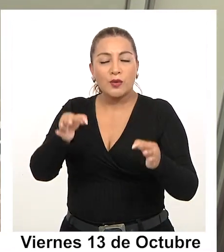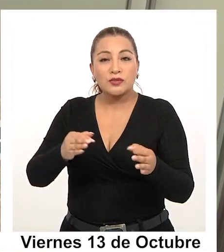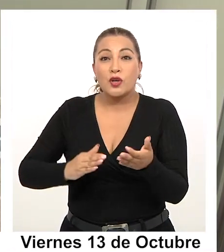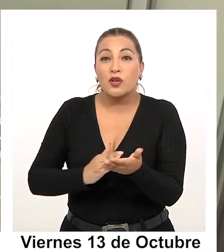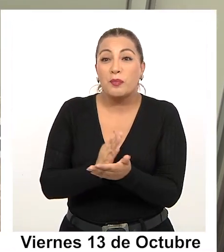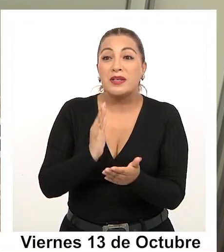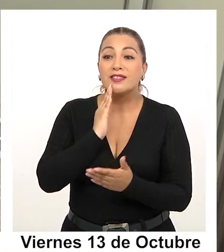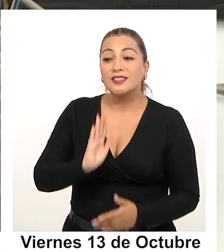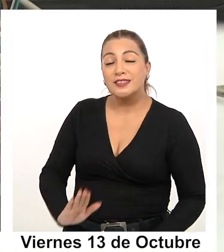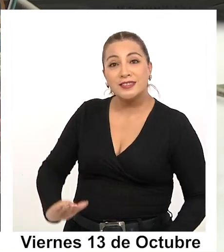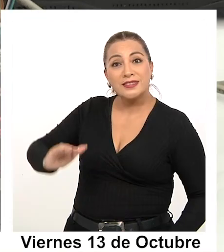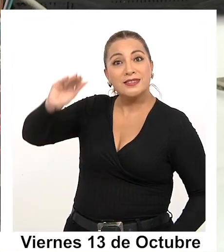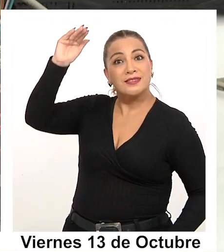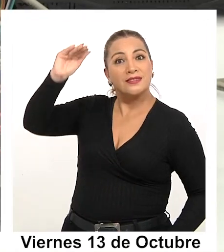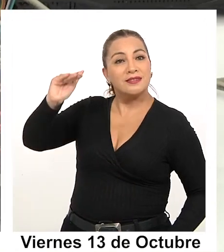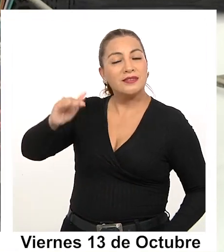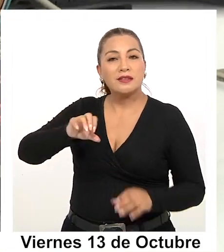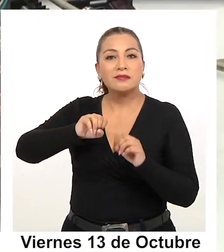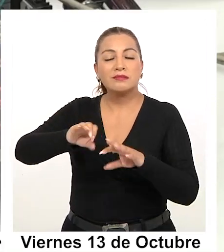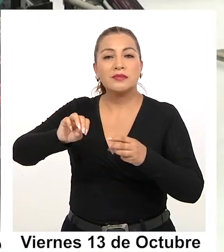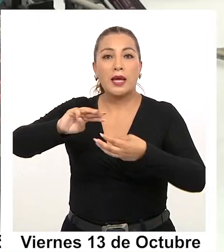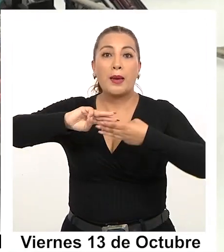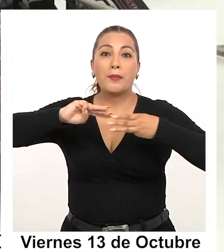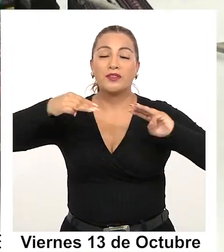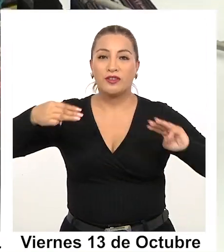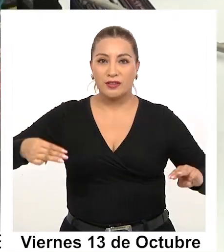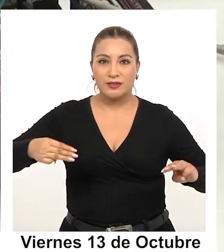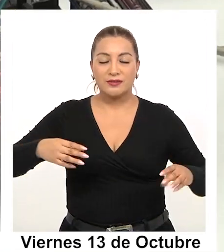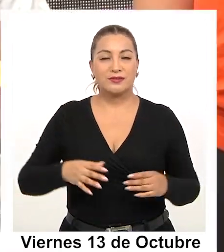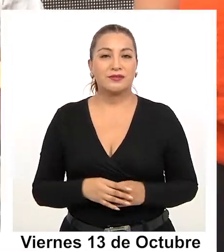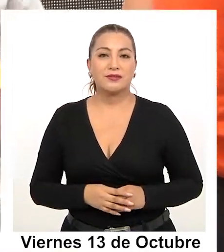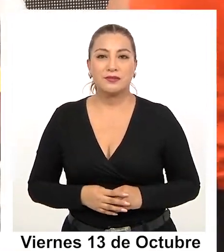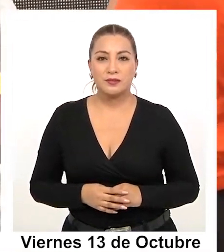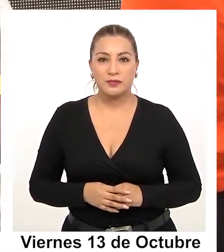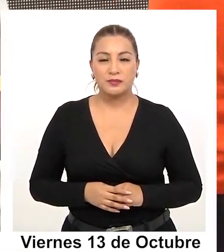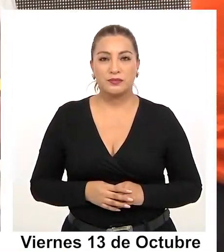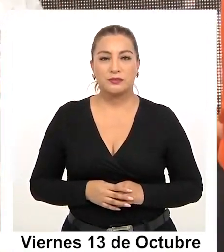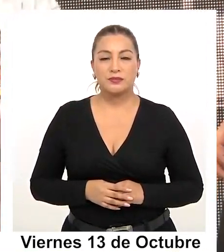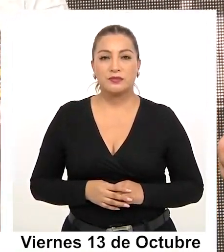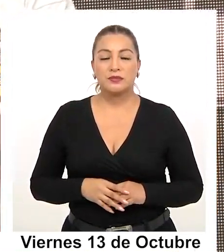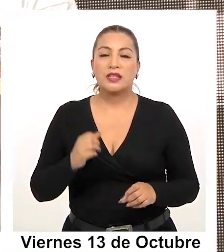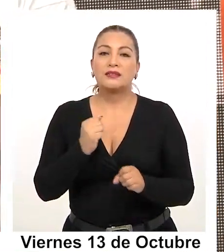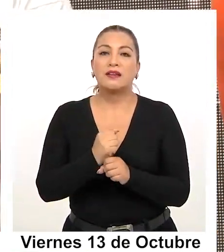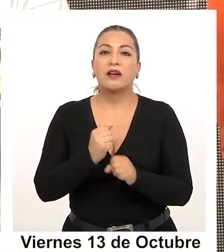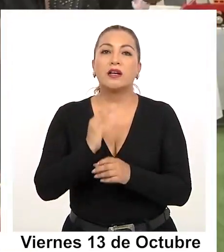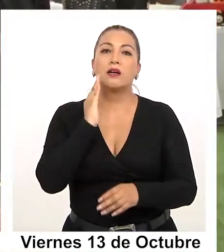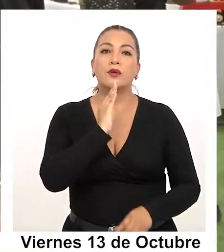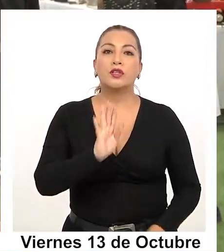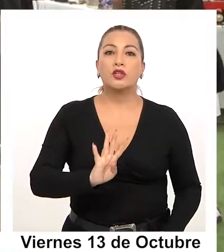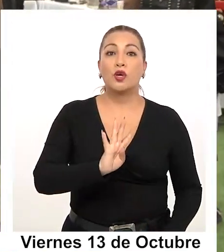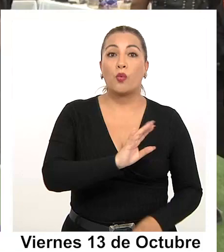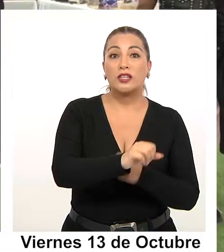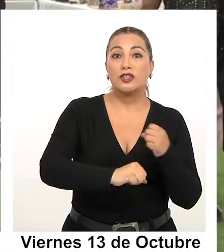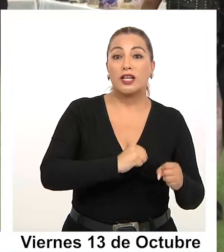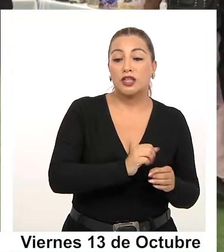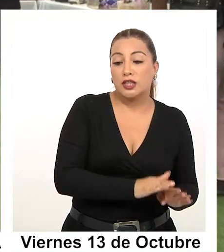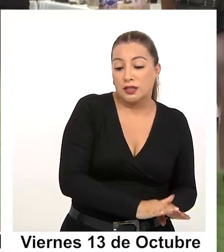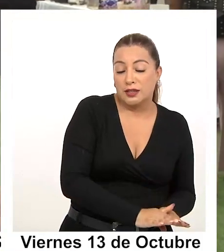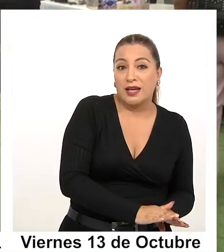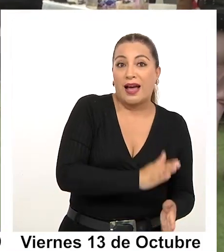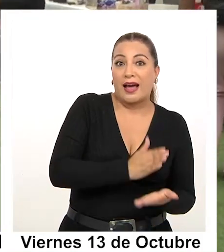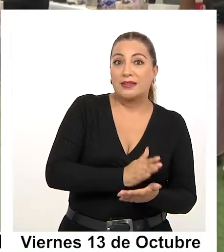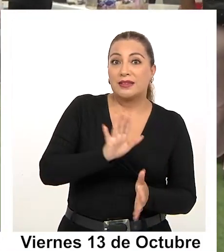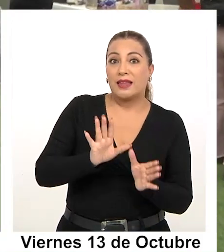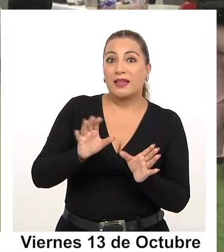inicial con estrategias pedagógicas innovadoras. Trabajamos con niños de 4 a 10 años y